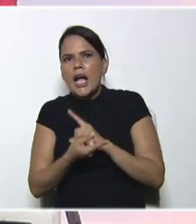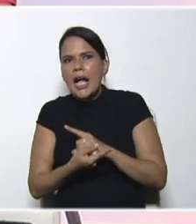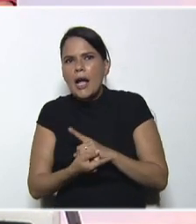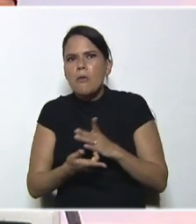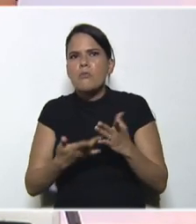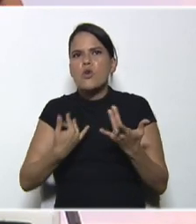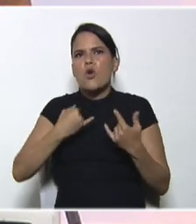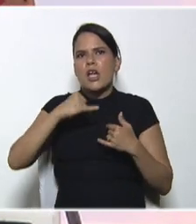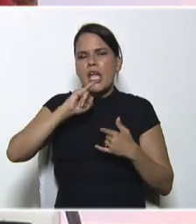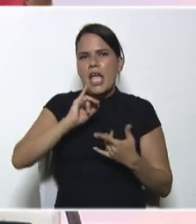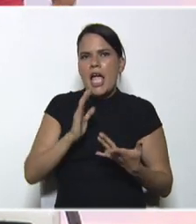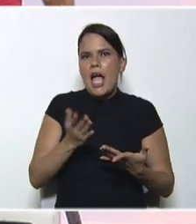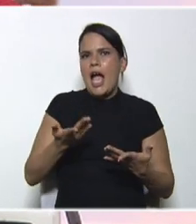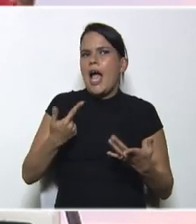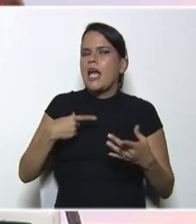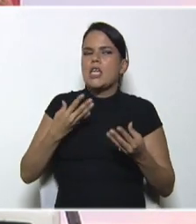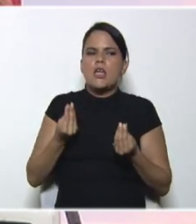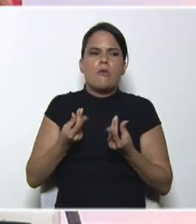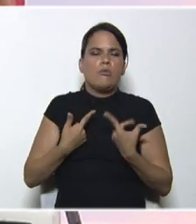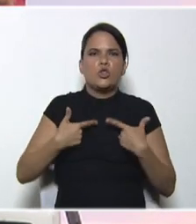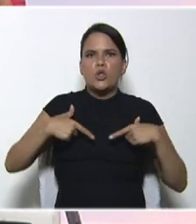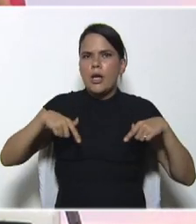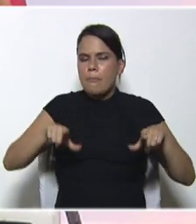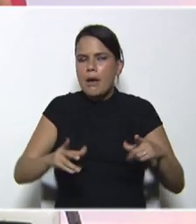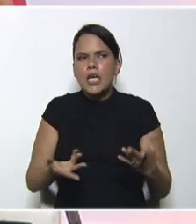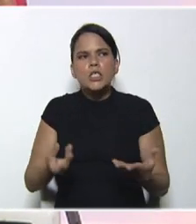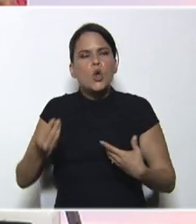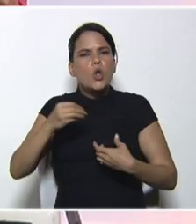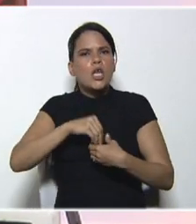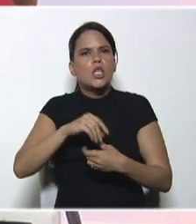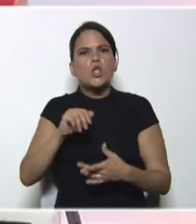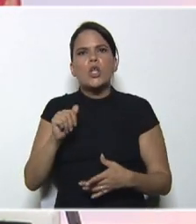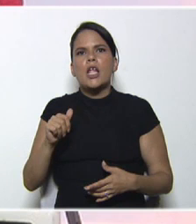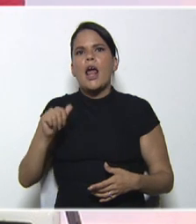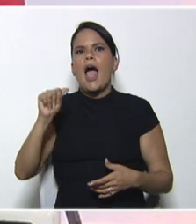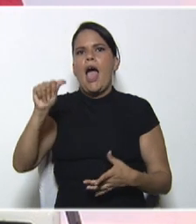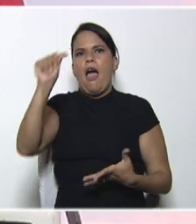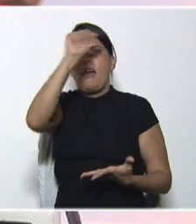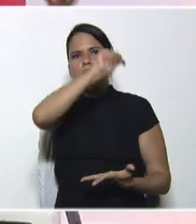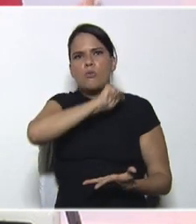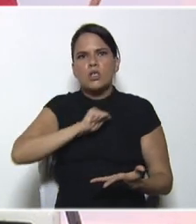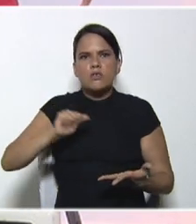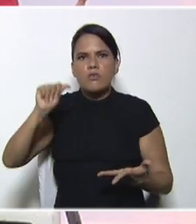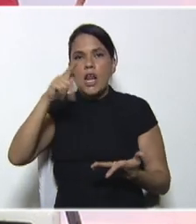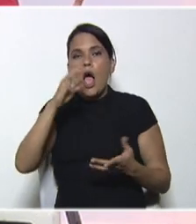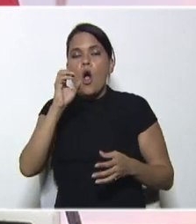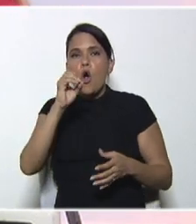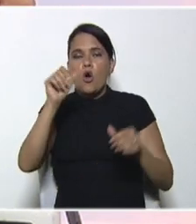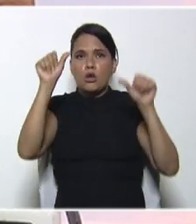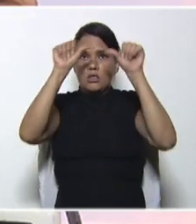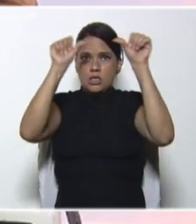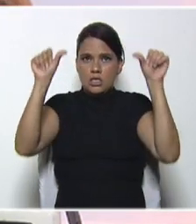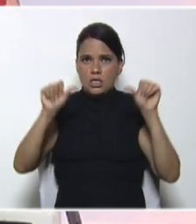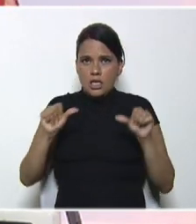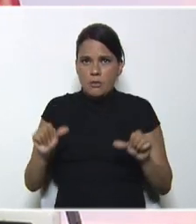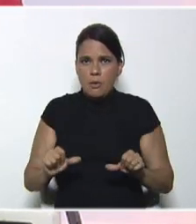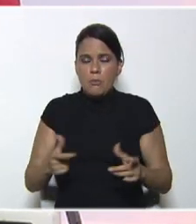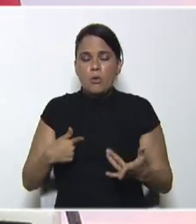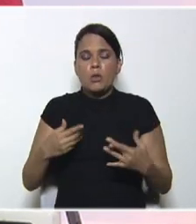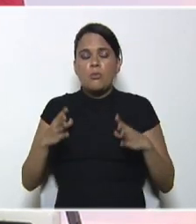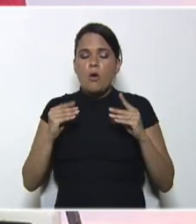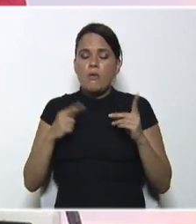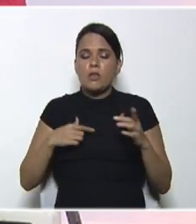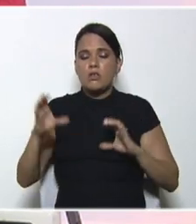atmósfera y en muchos sistemas, pero como estamos hablando de ciencia de la Tierra, vamos a hablar de la